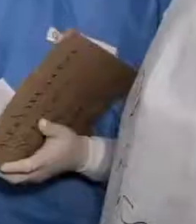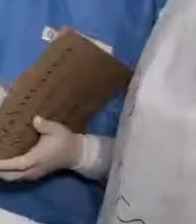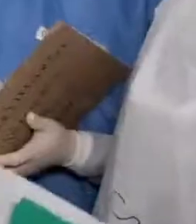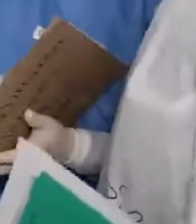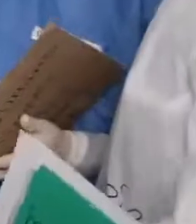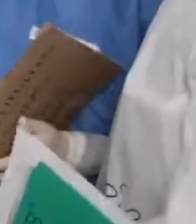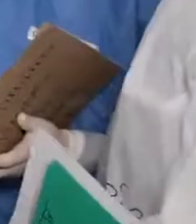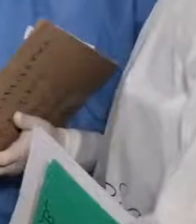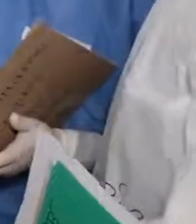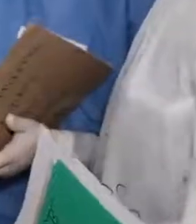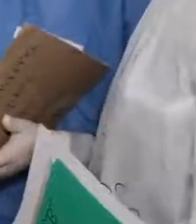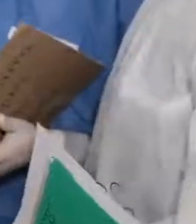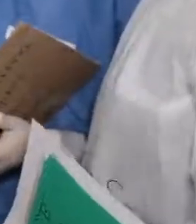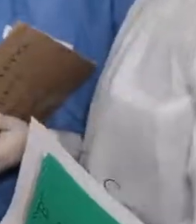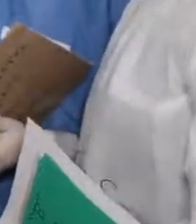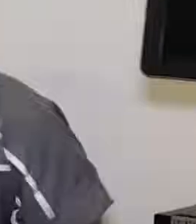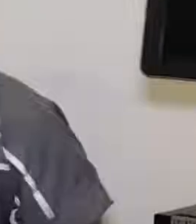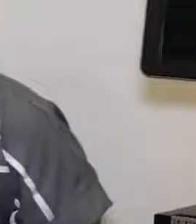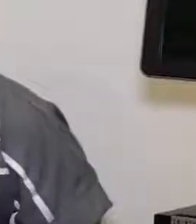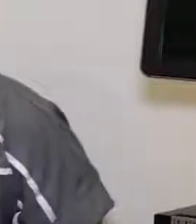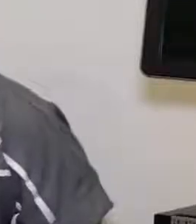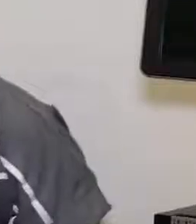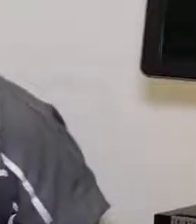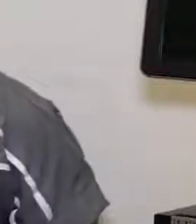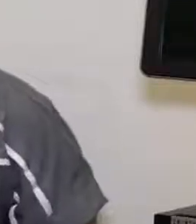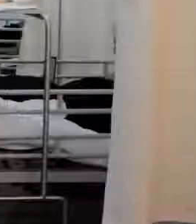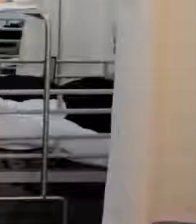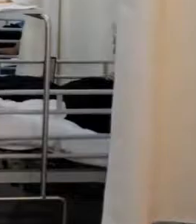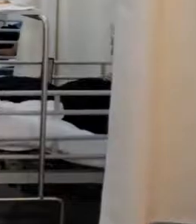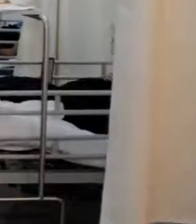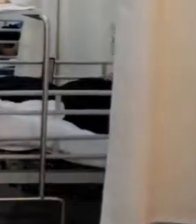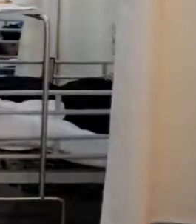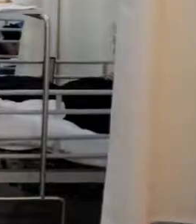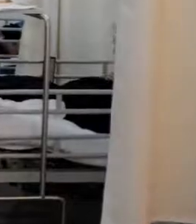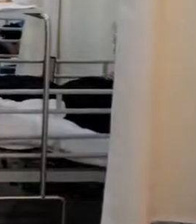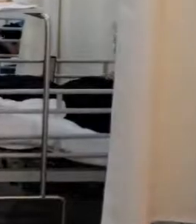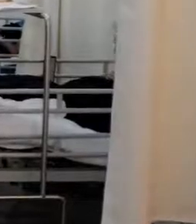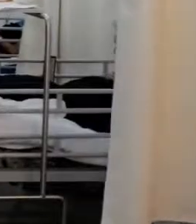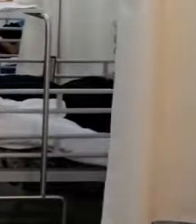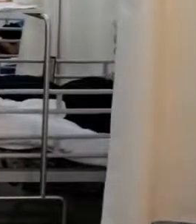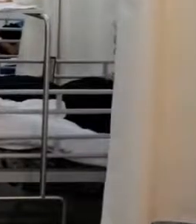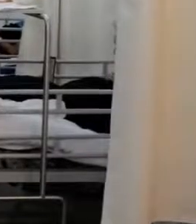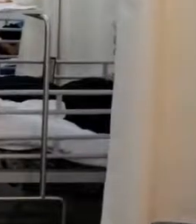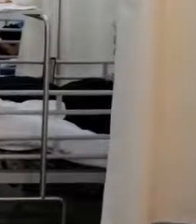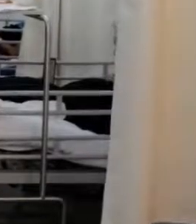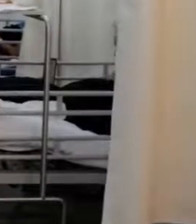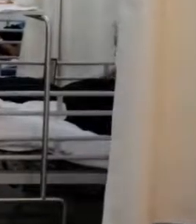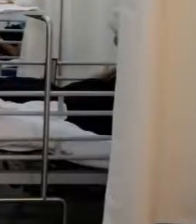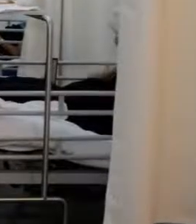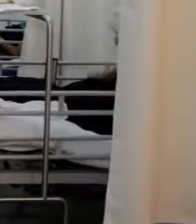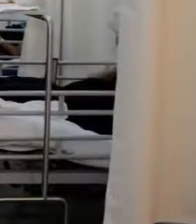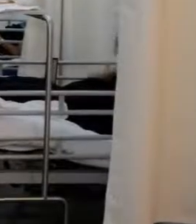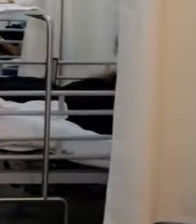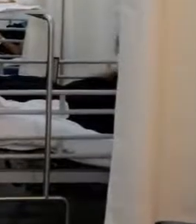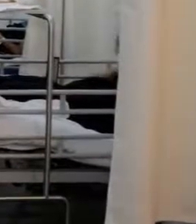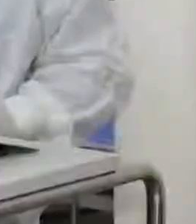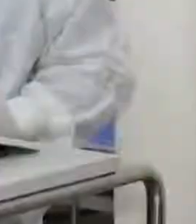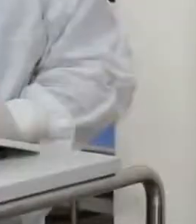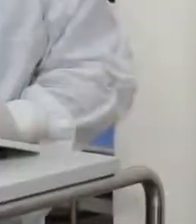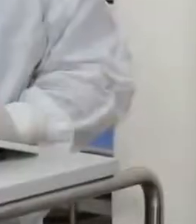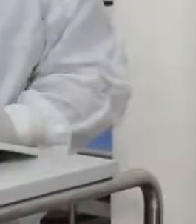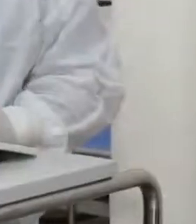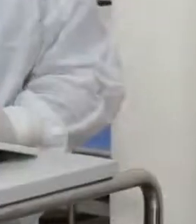venía. O sea, era una ola que ya no iba a poder pararse. Nosotros que hemos estado de este lado de la pandemia,